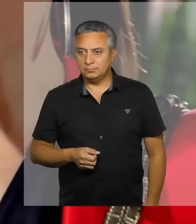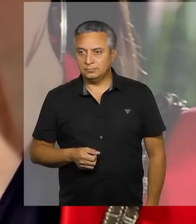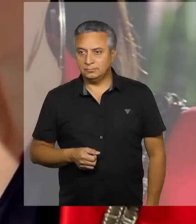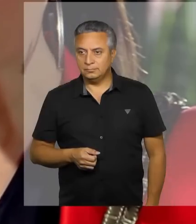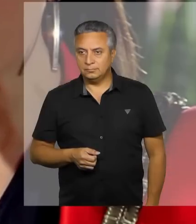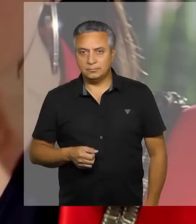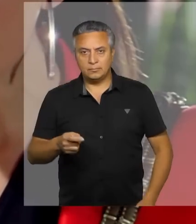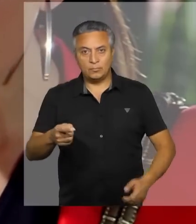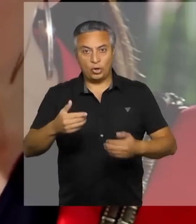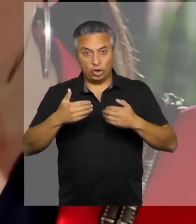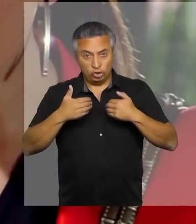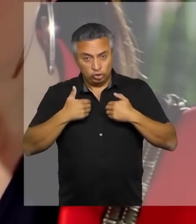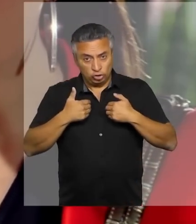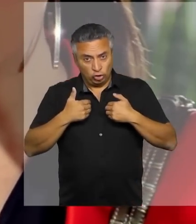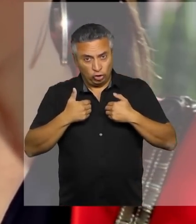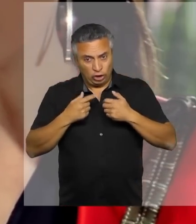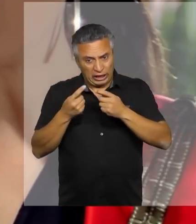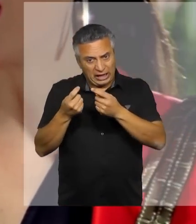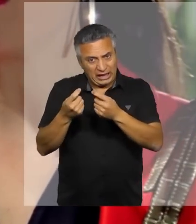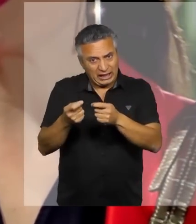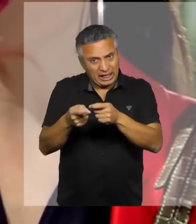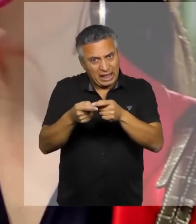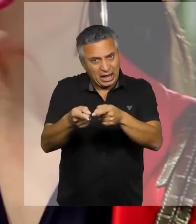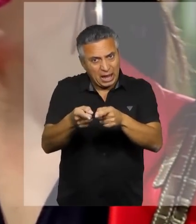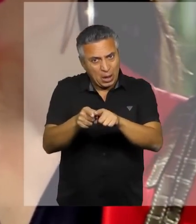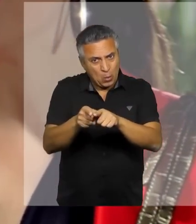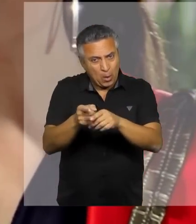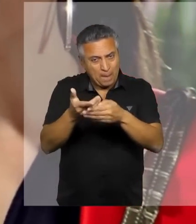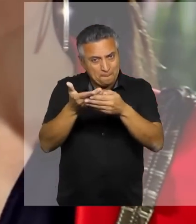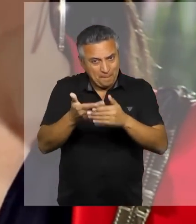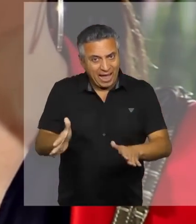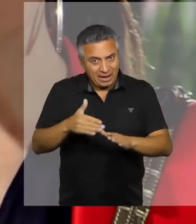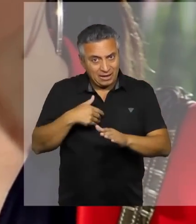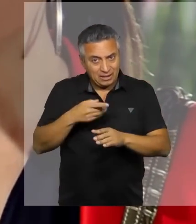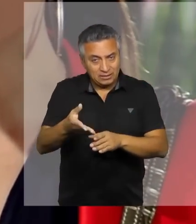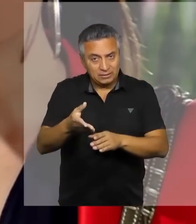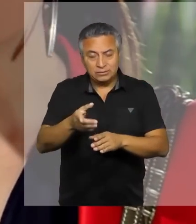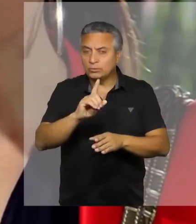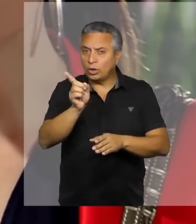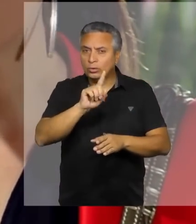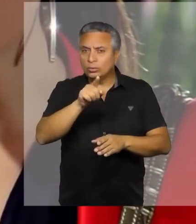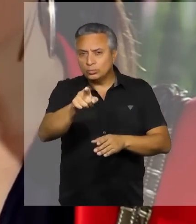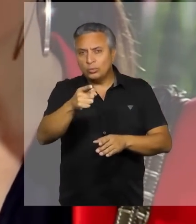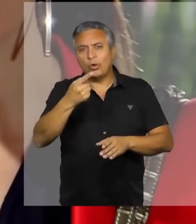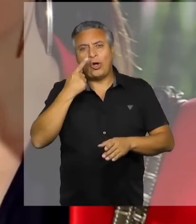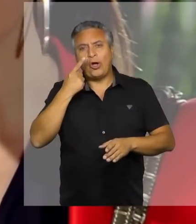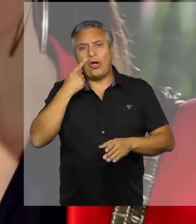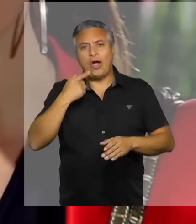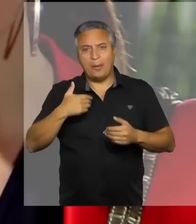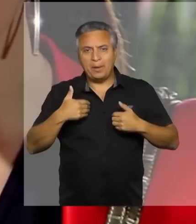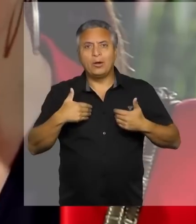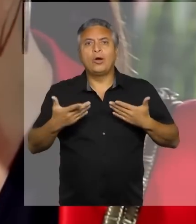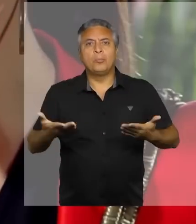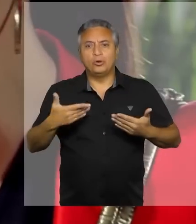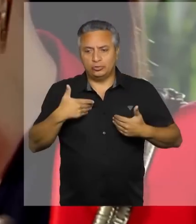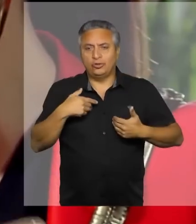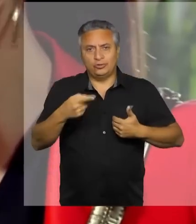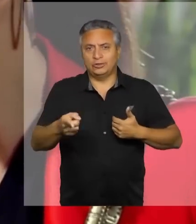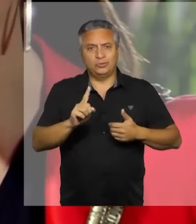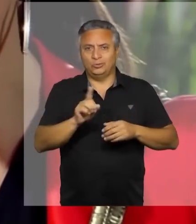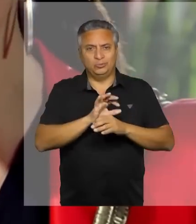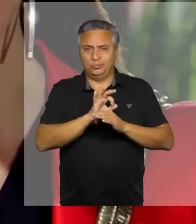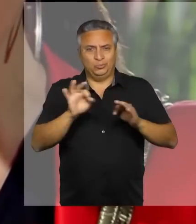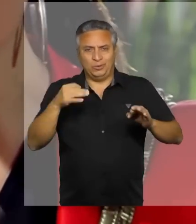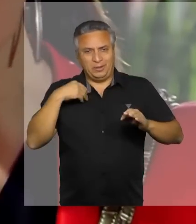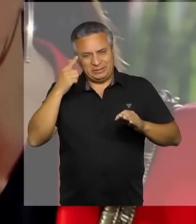Que yo la traté mal. Pero Caco, tú me conoces, tú sabes cómo yo soy con ella. O sea, jamás se me